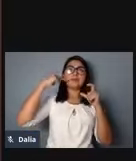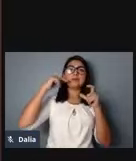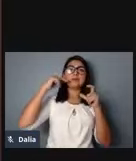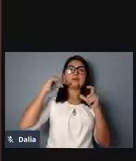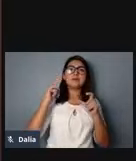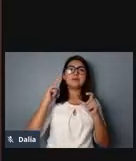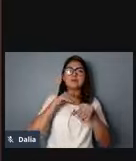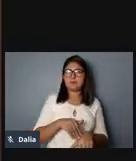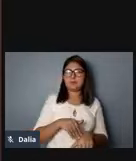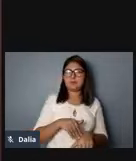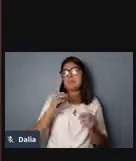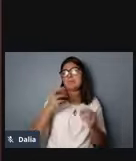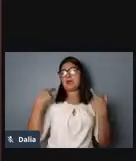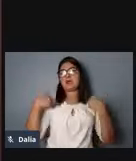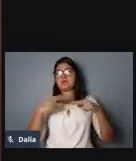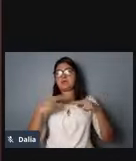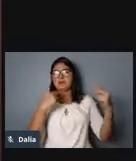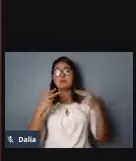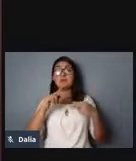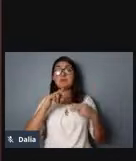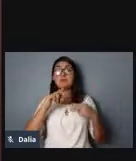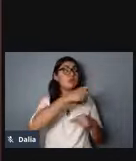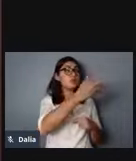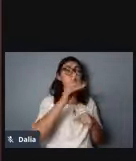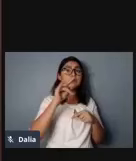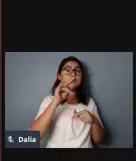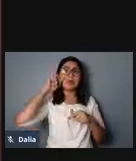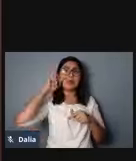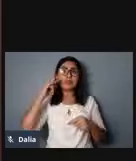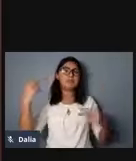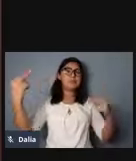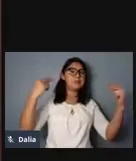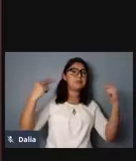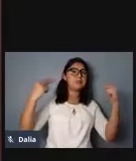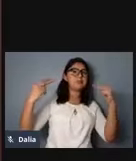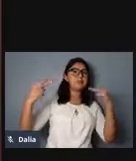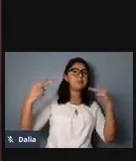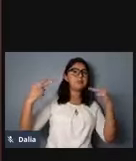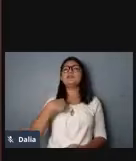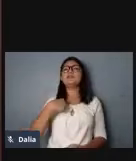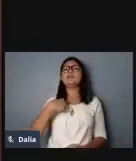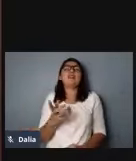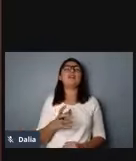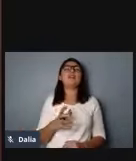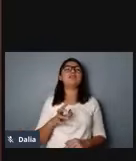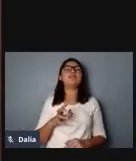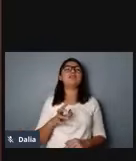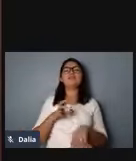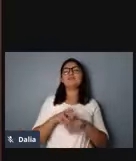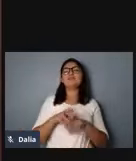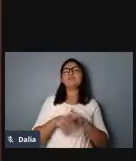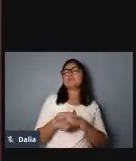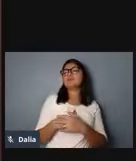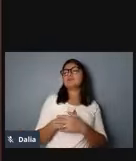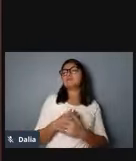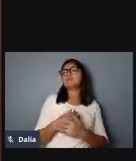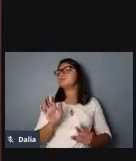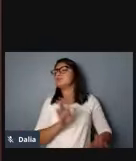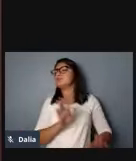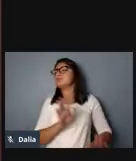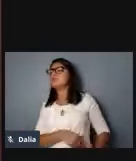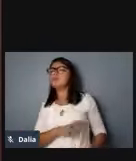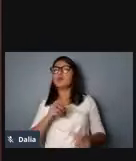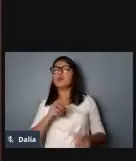no. Entonces, no es que ellos y ellas, insisto, vuelvan a la culpa, o sea, que les metamos culpas ahora